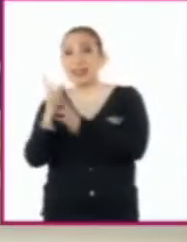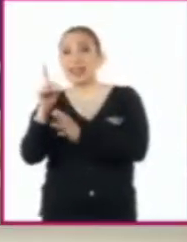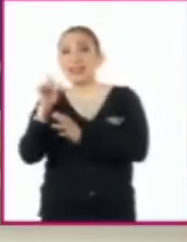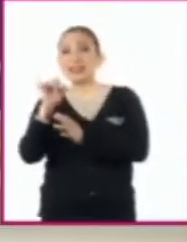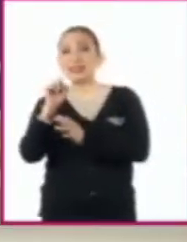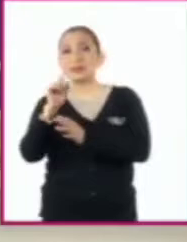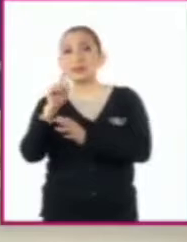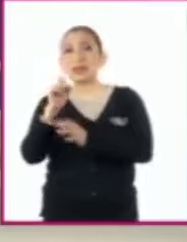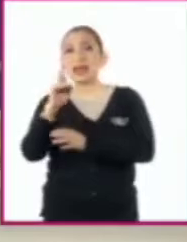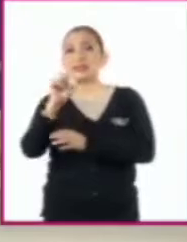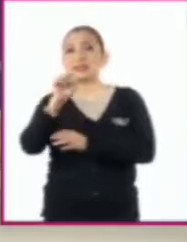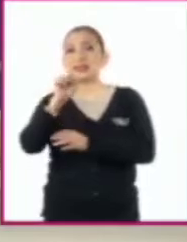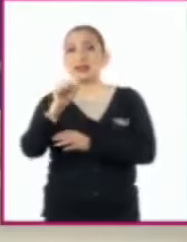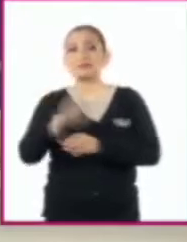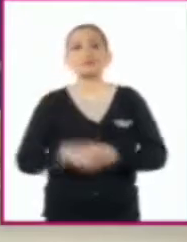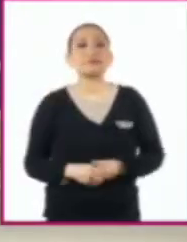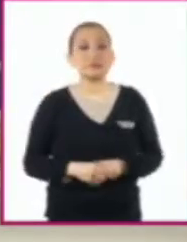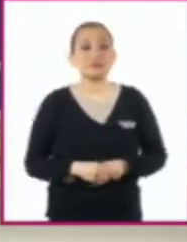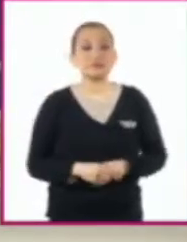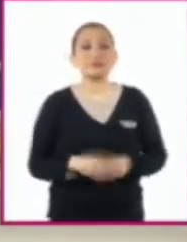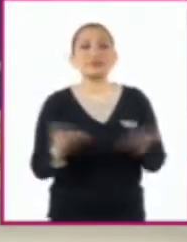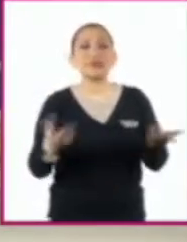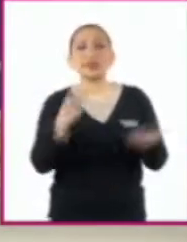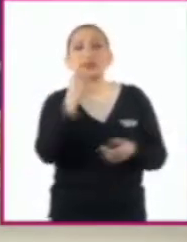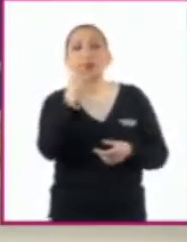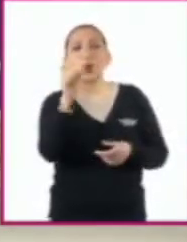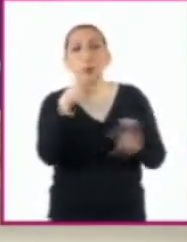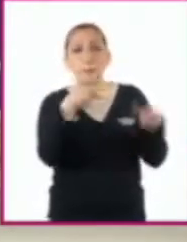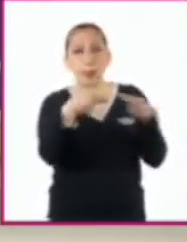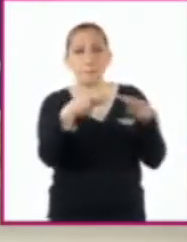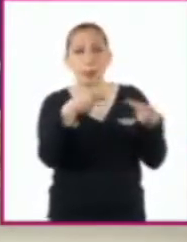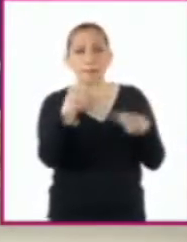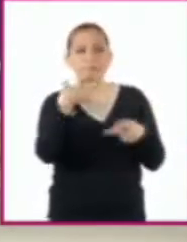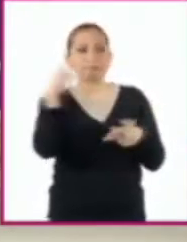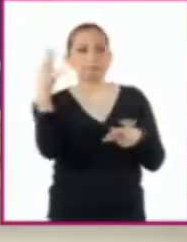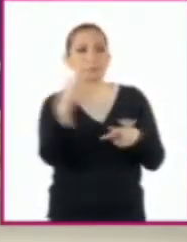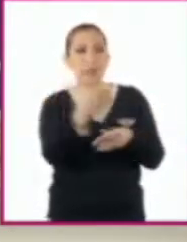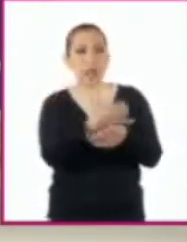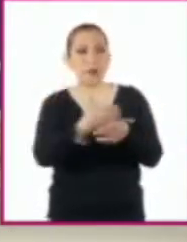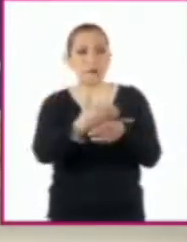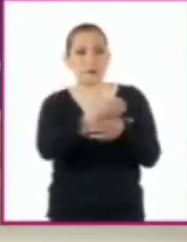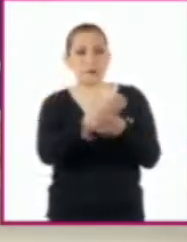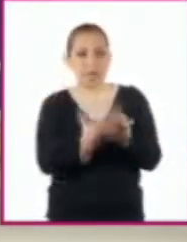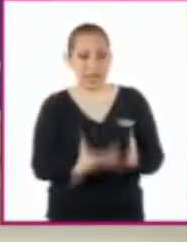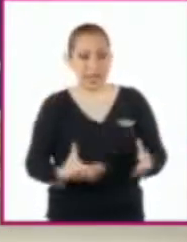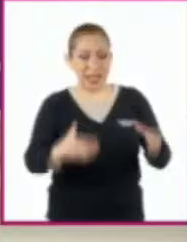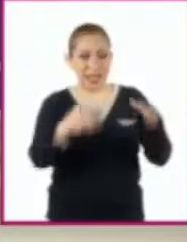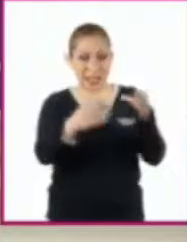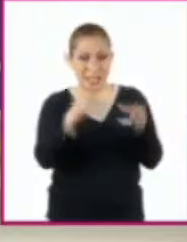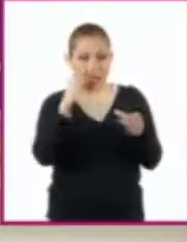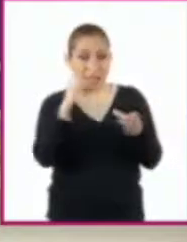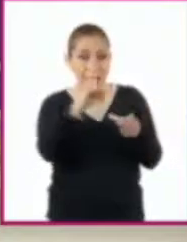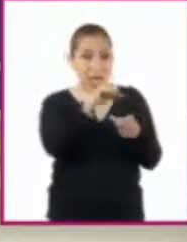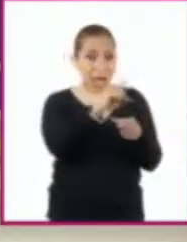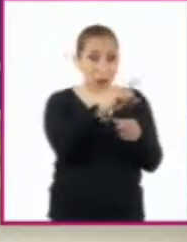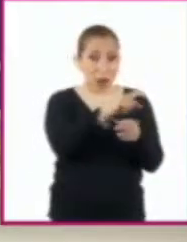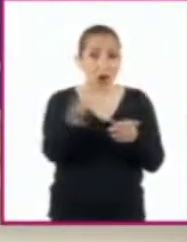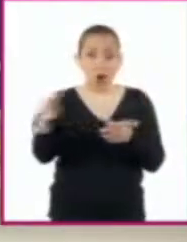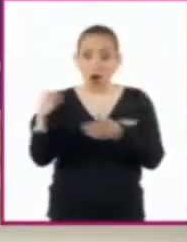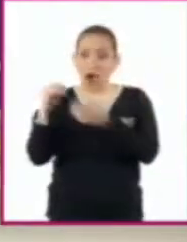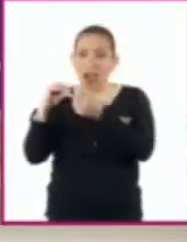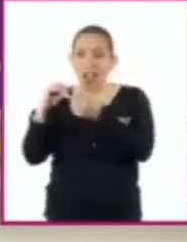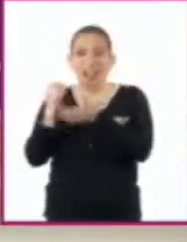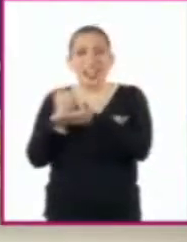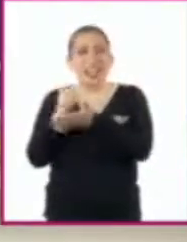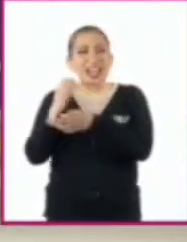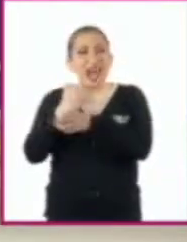dispersa. ¿Qué podemos decir cuando se prepara un delicioso café de olla? Mezclamos agua con los granos de